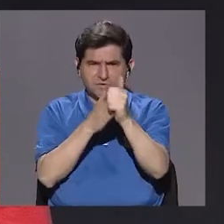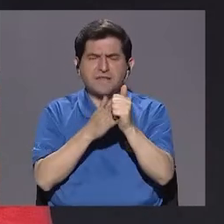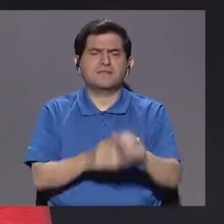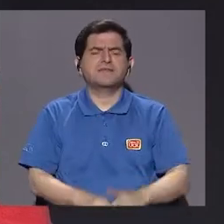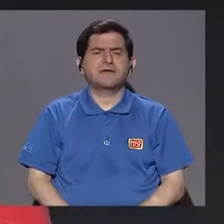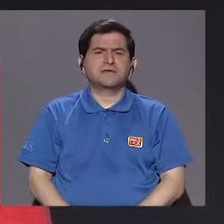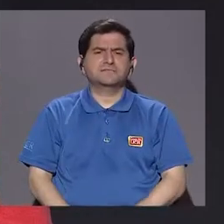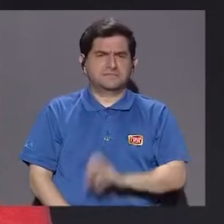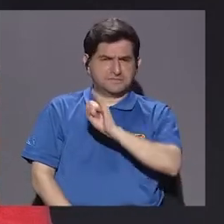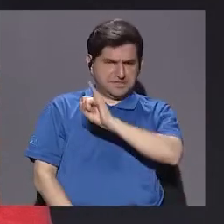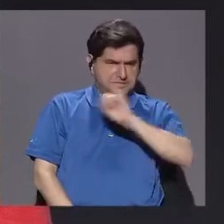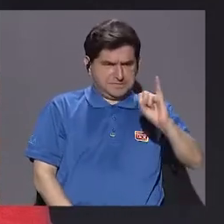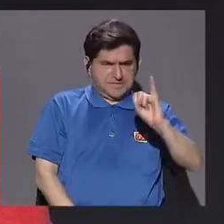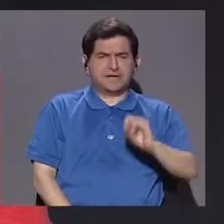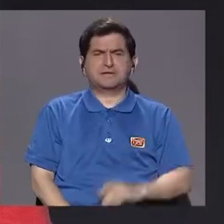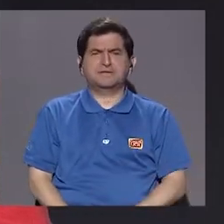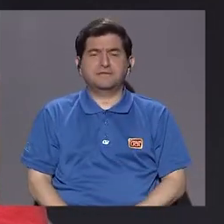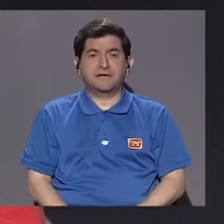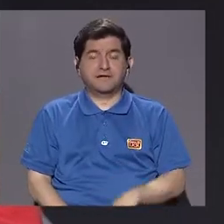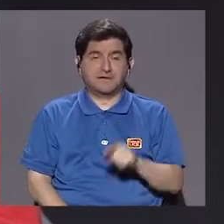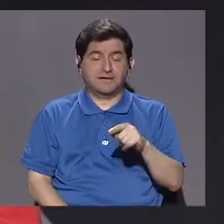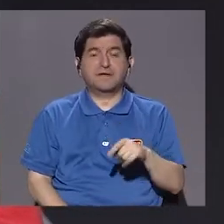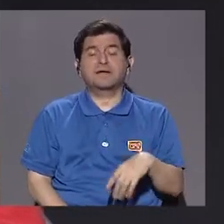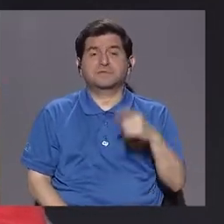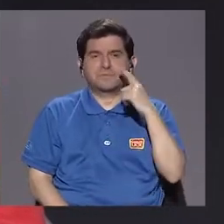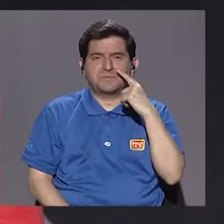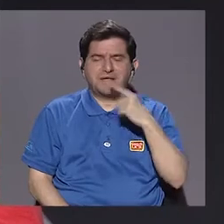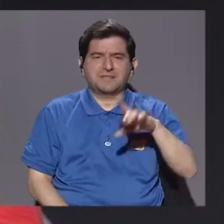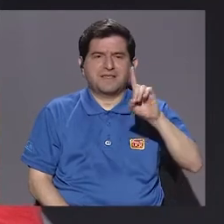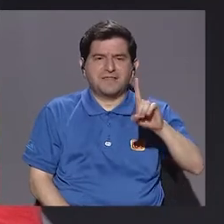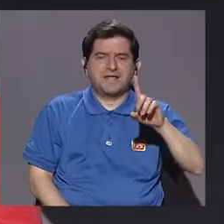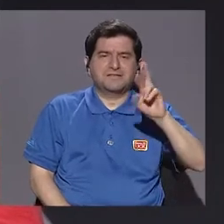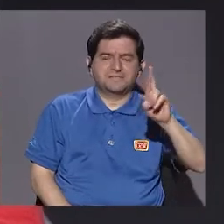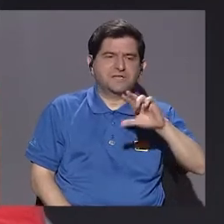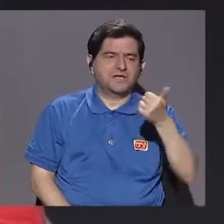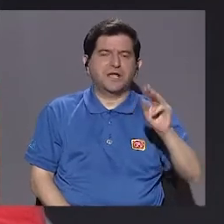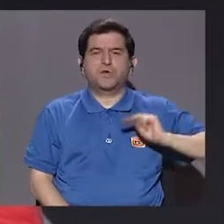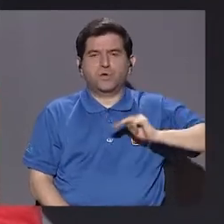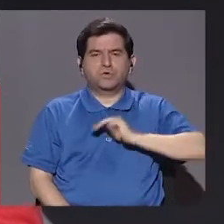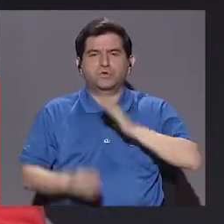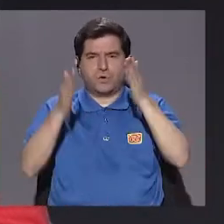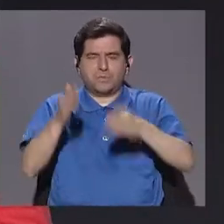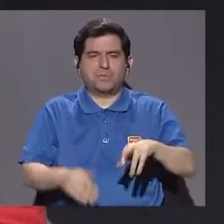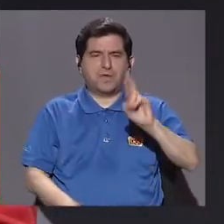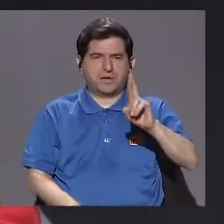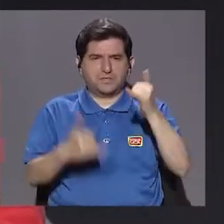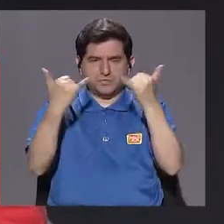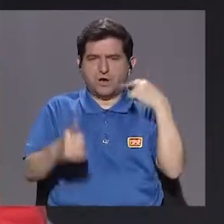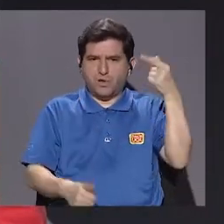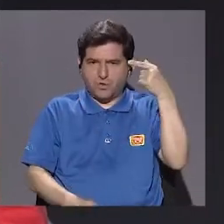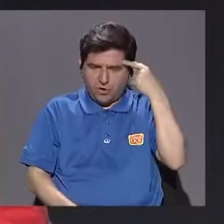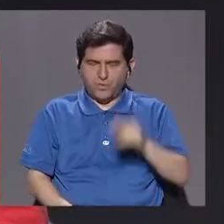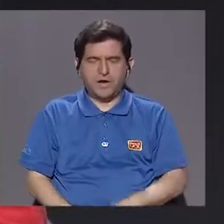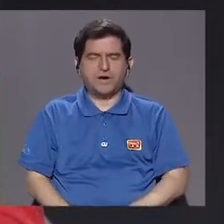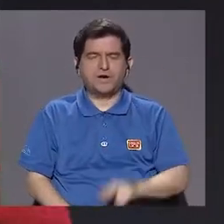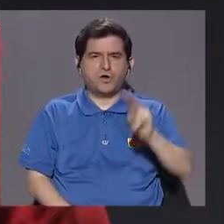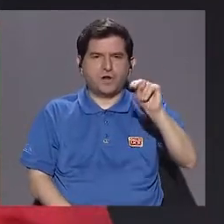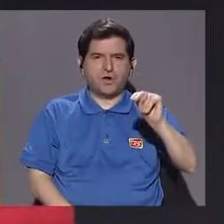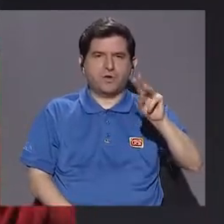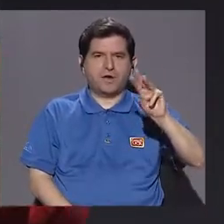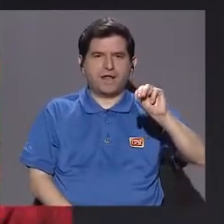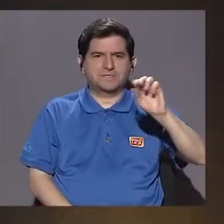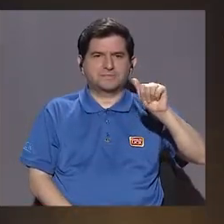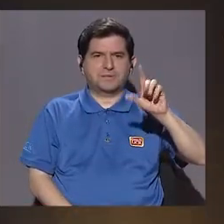izquierda que son los papás de él si rodríguez y el otro ministro rodríguez que hoy están en el gobierno maduro y uno entiende